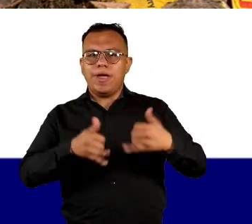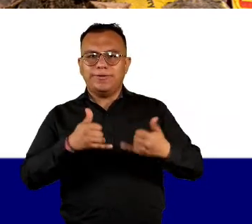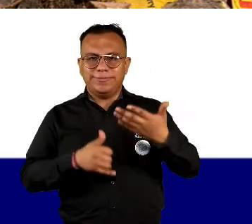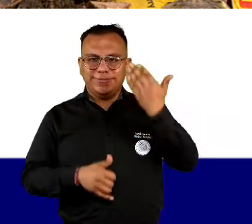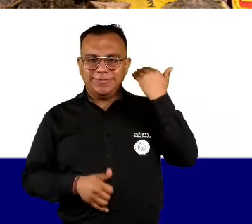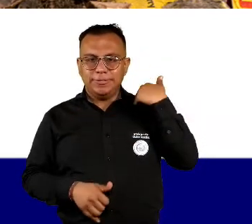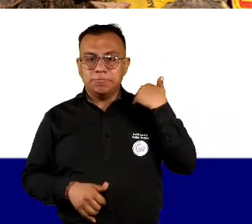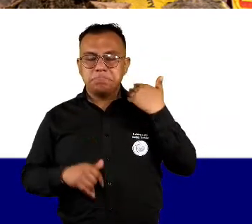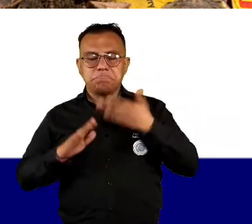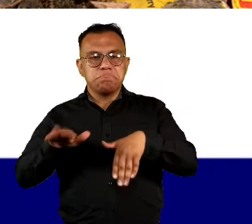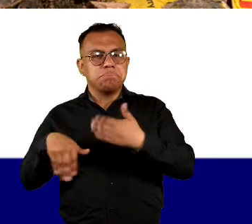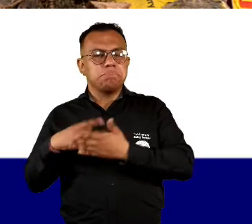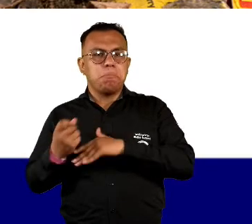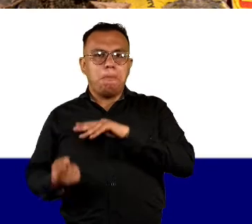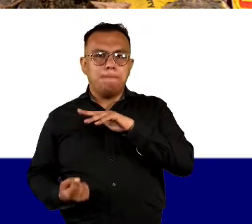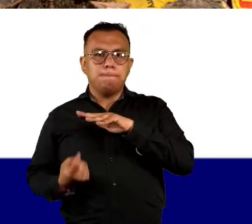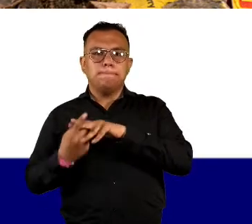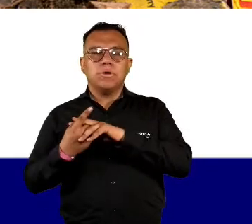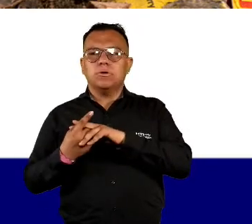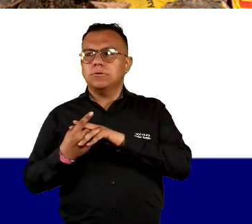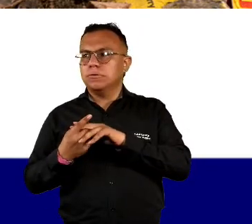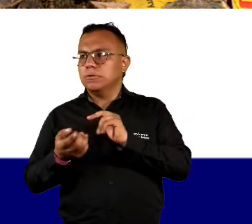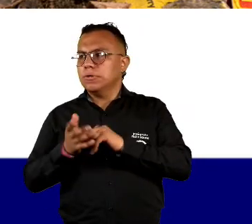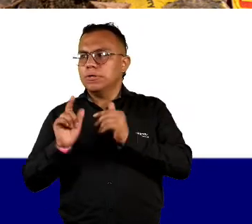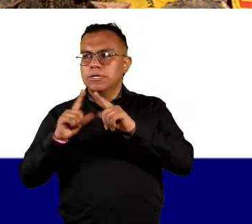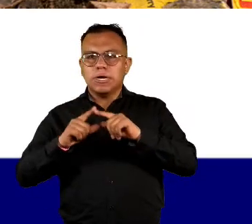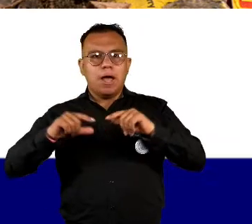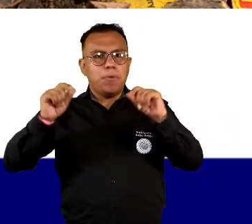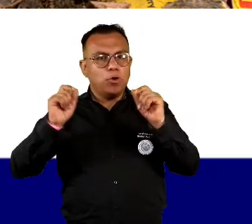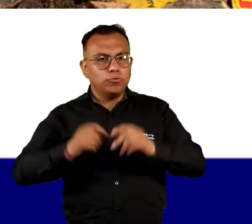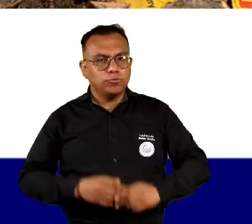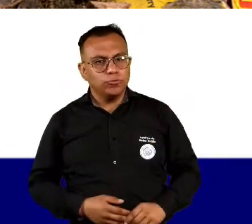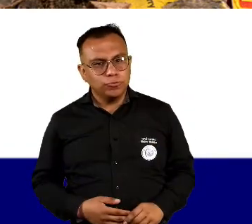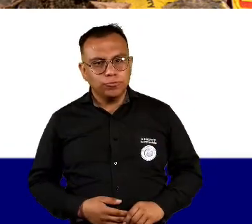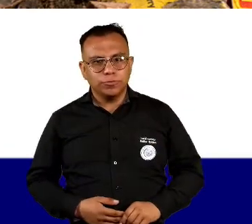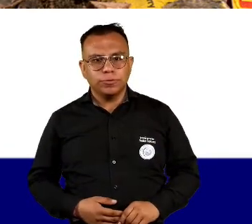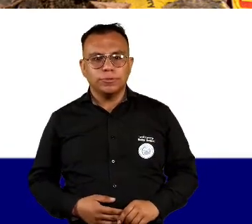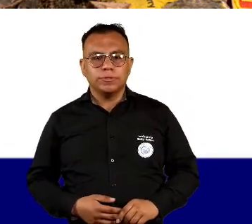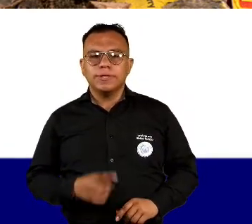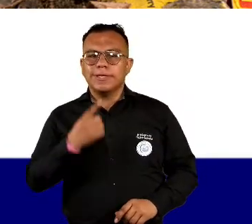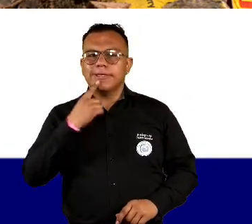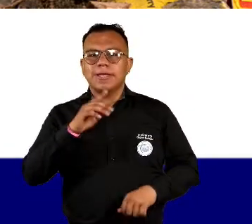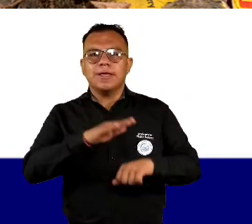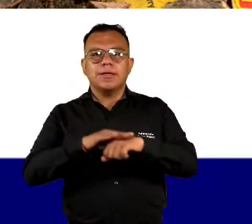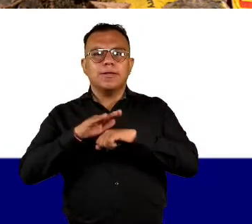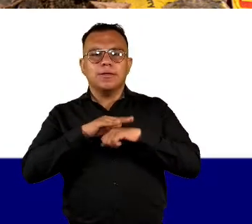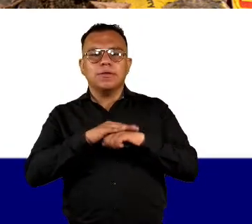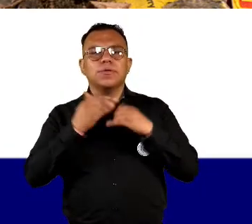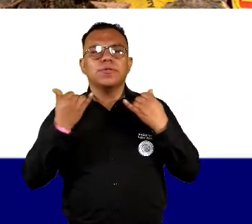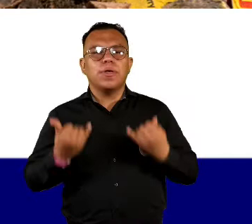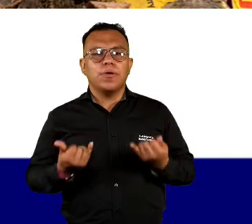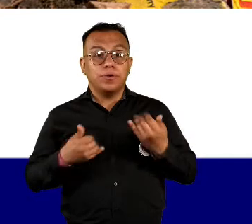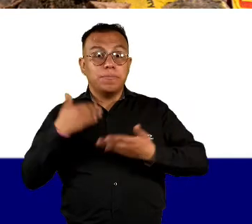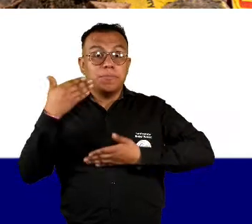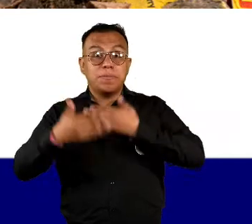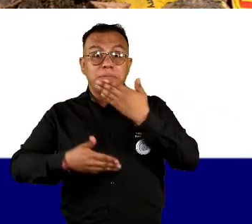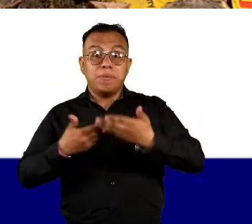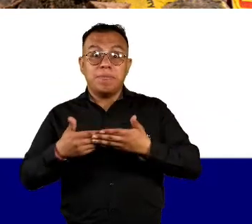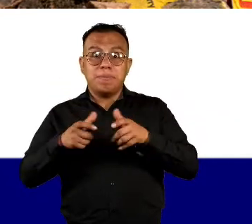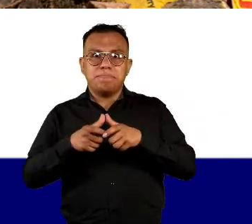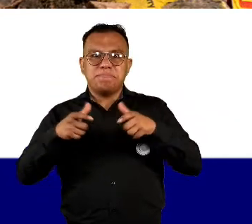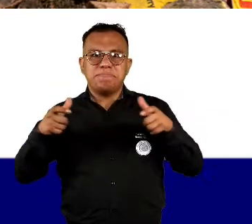hasta que sale un plomero de Japón y el virtual boy que fue un adelantado